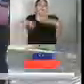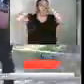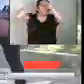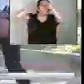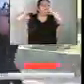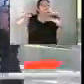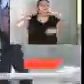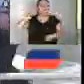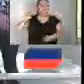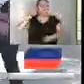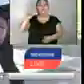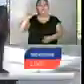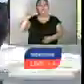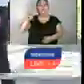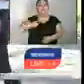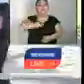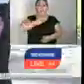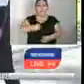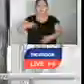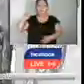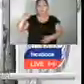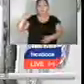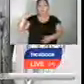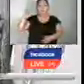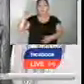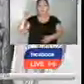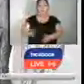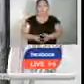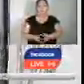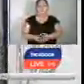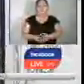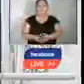imágenes de Ricardo Tobar, este es un informe de Rocío Cruz para Noticiero Hechos.